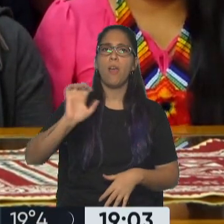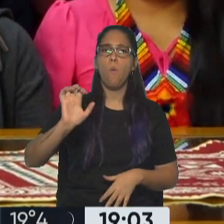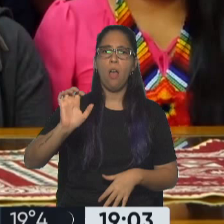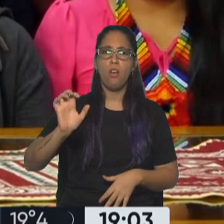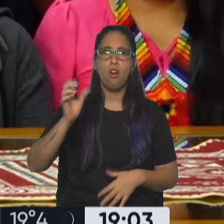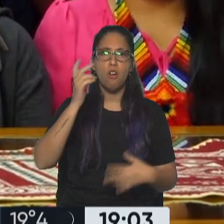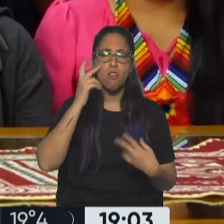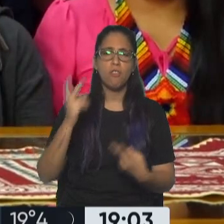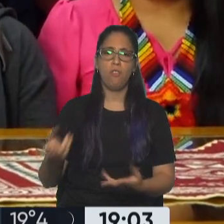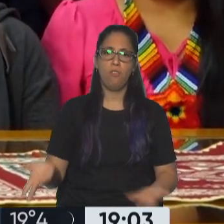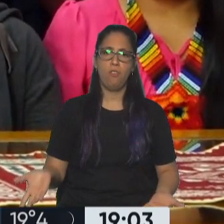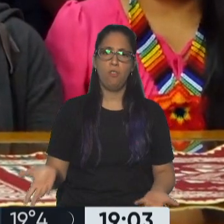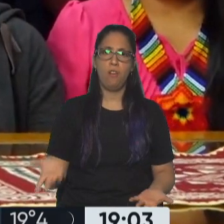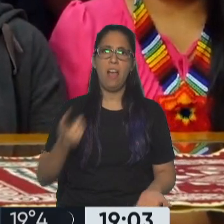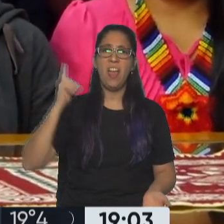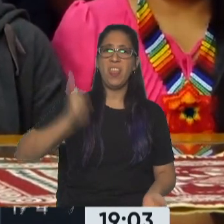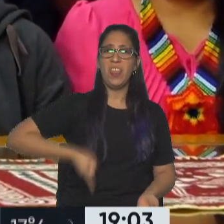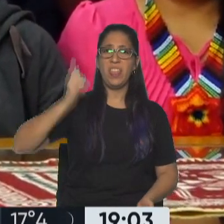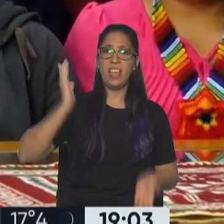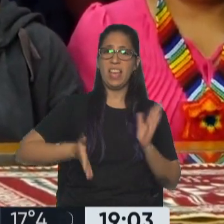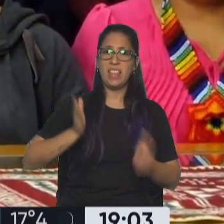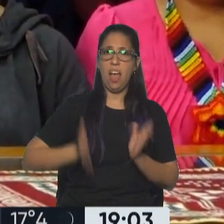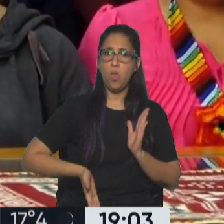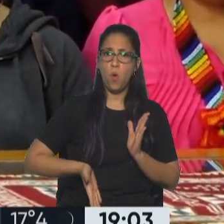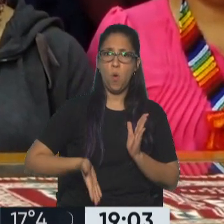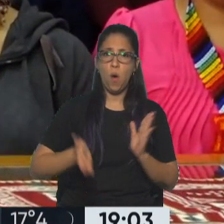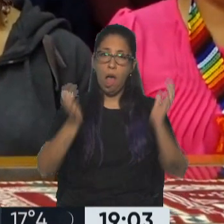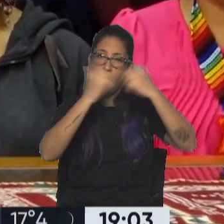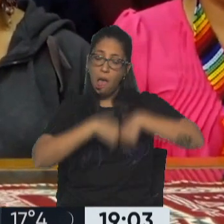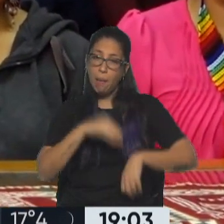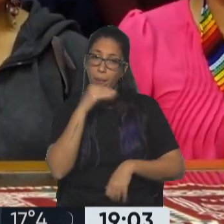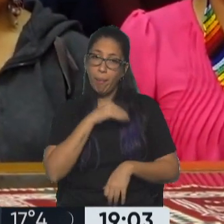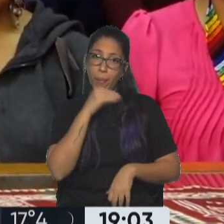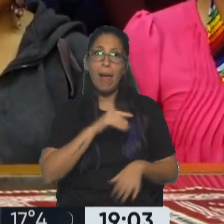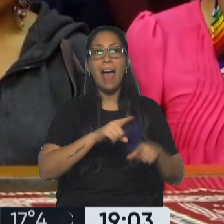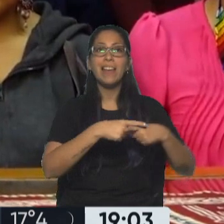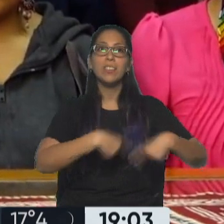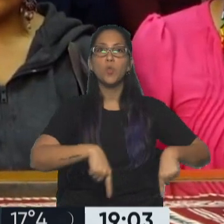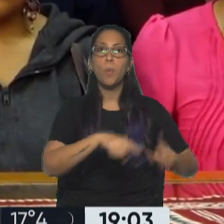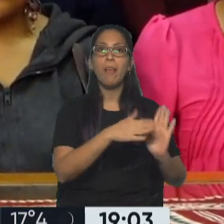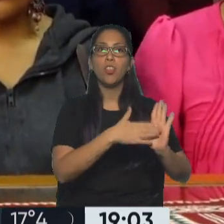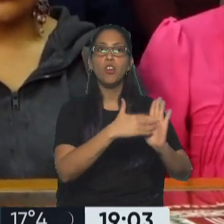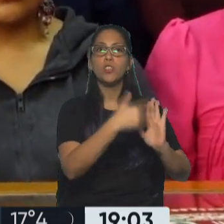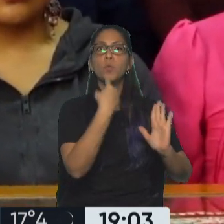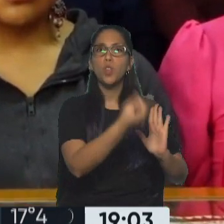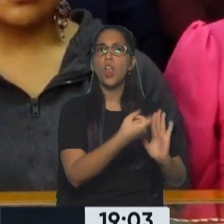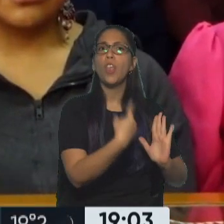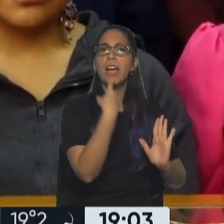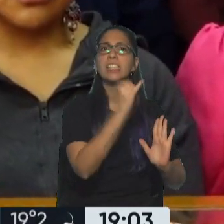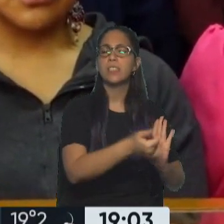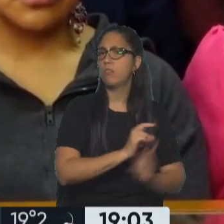y no permita una dictadura disfrazada de instrumento constitucional.